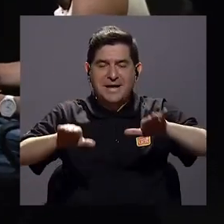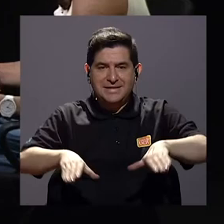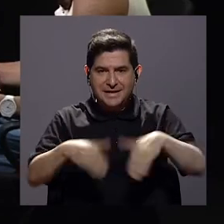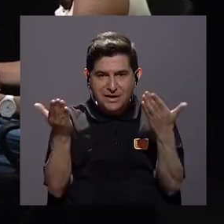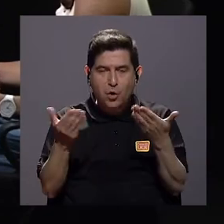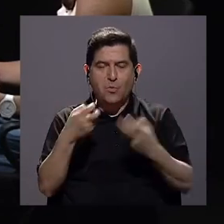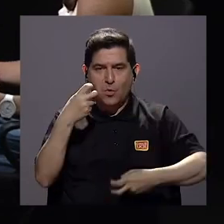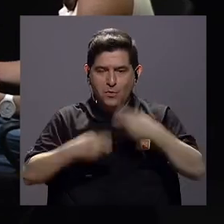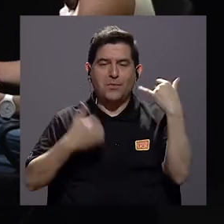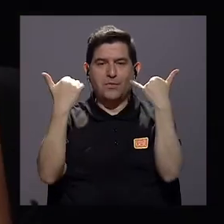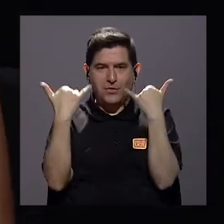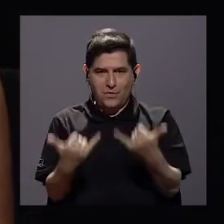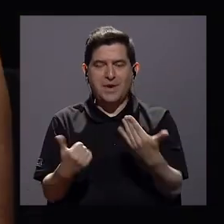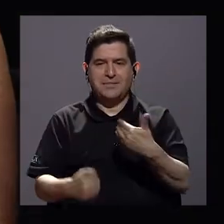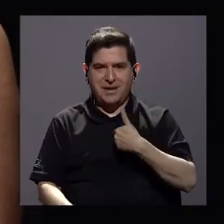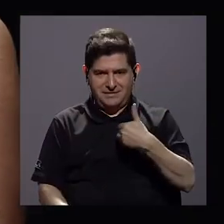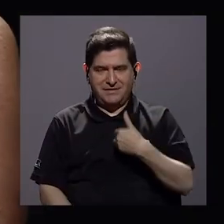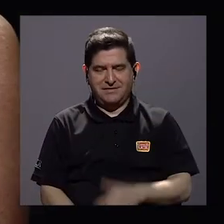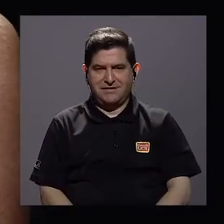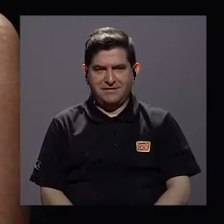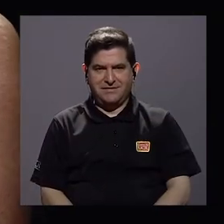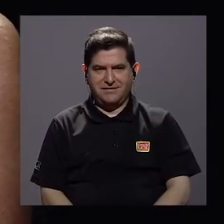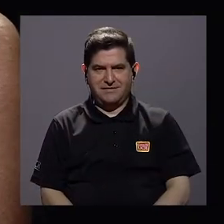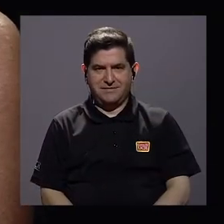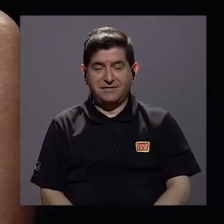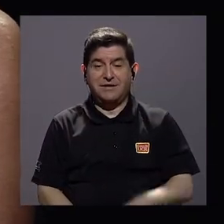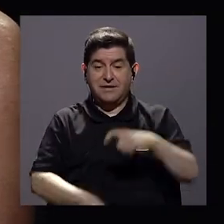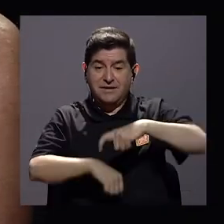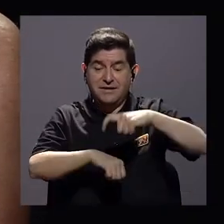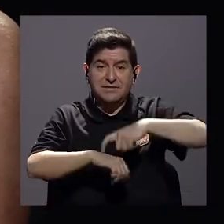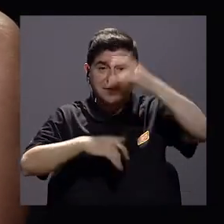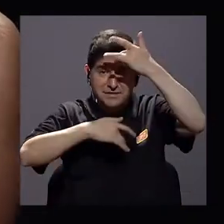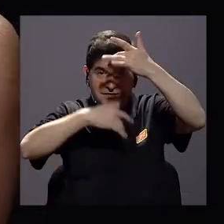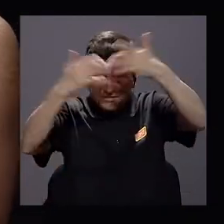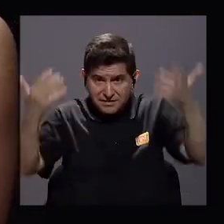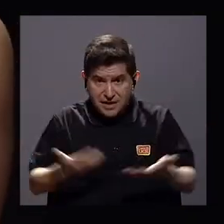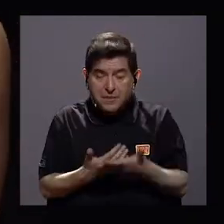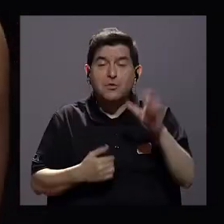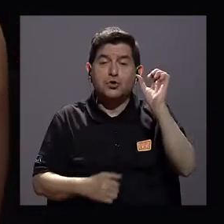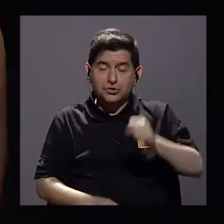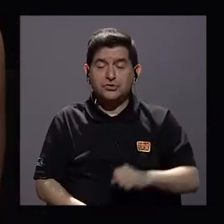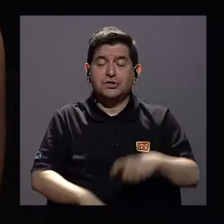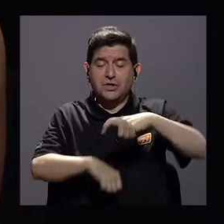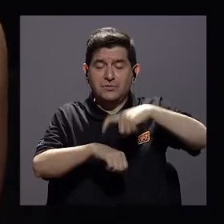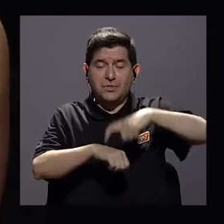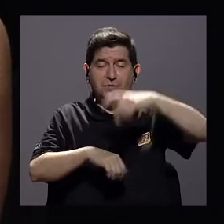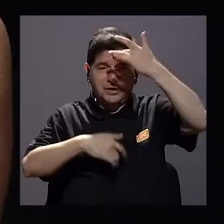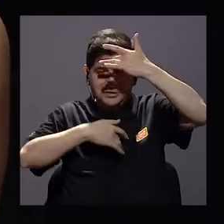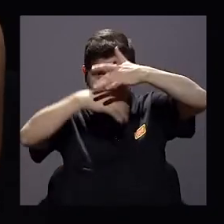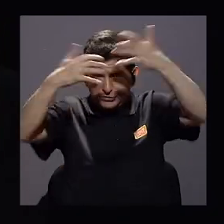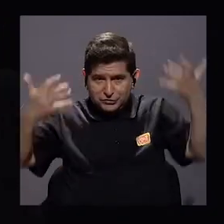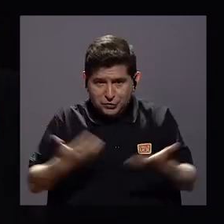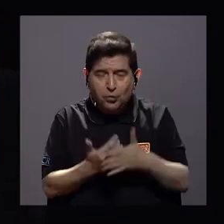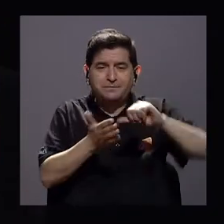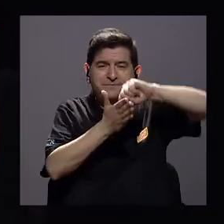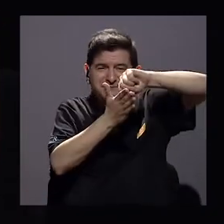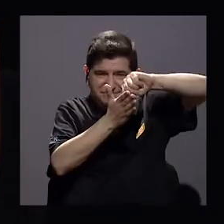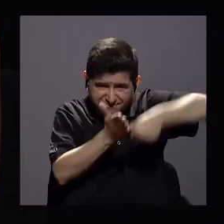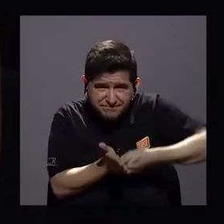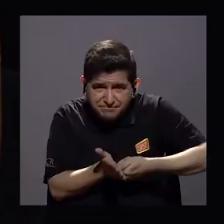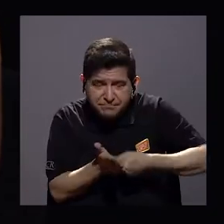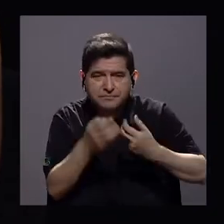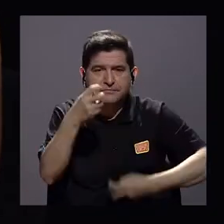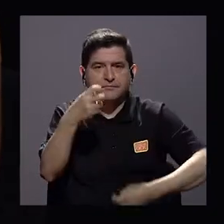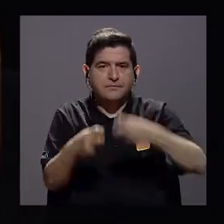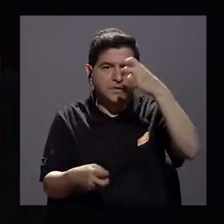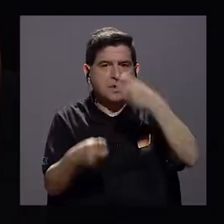que estamos teniendo en este momento. Porque, especialmente en pandemia. Así es, ¿verdad? En el momento que se viene la pandemia, ¿verdad? Se acentúa el